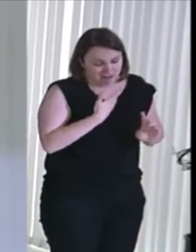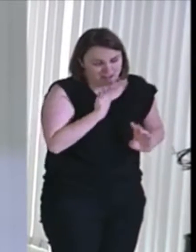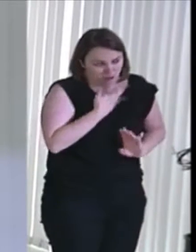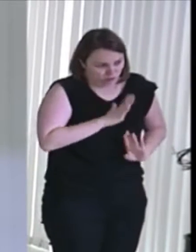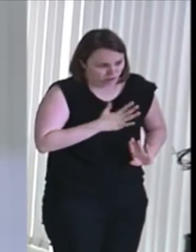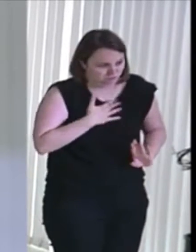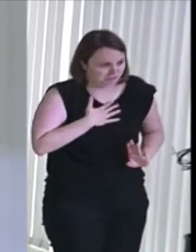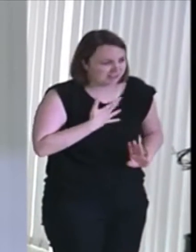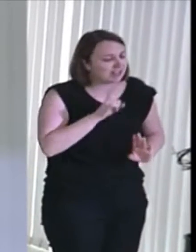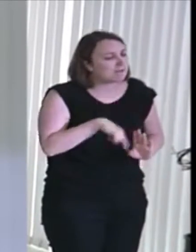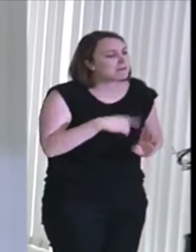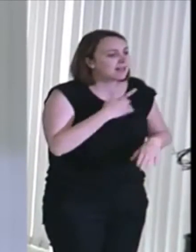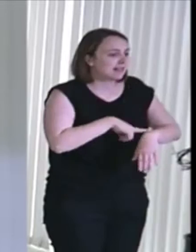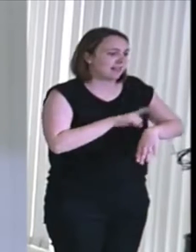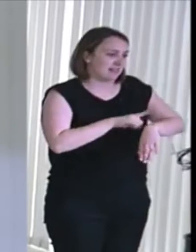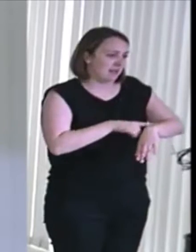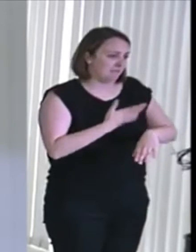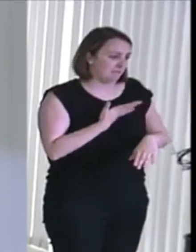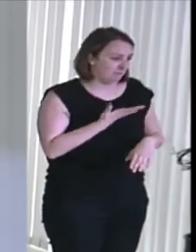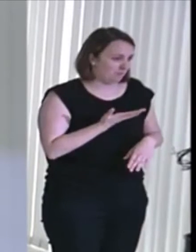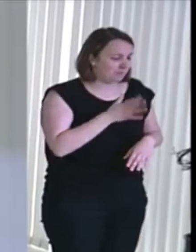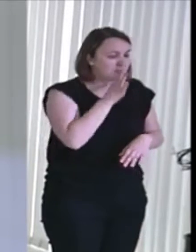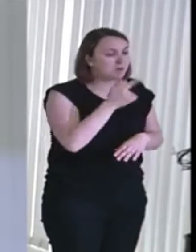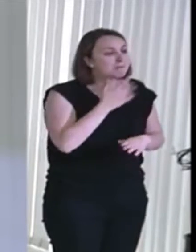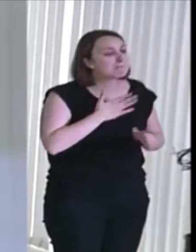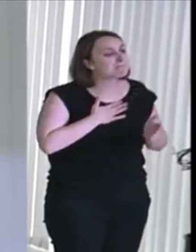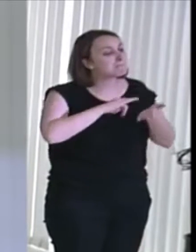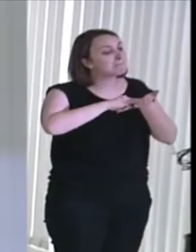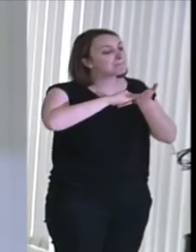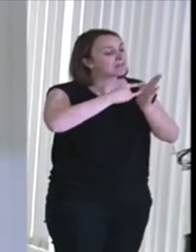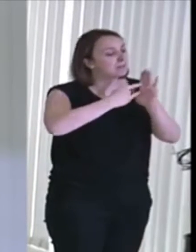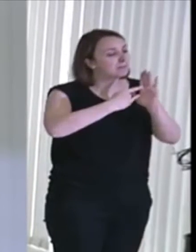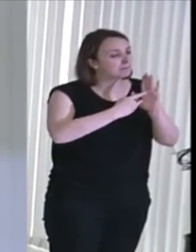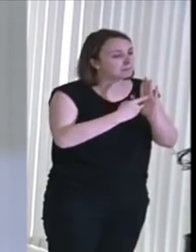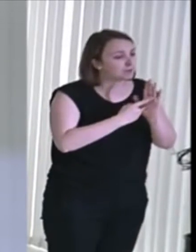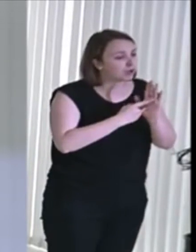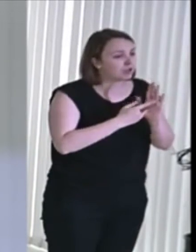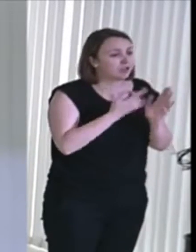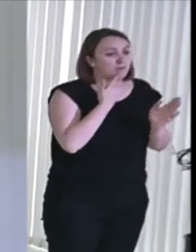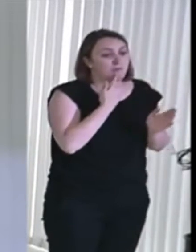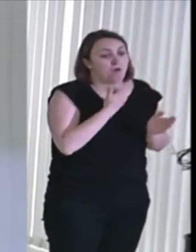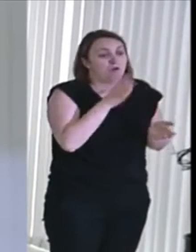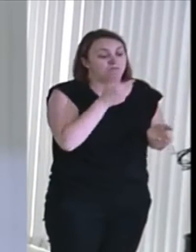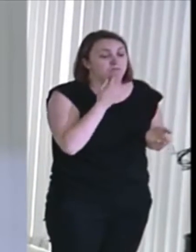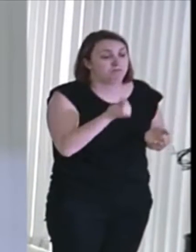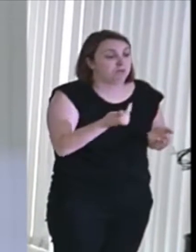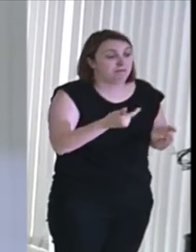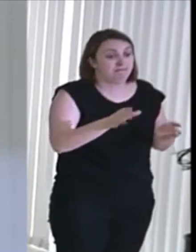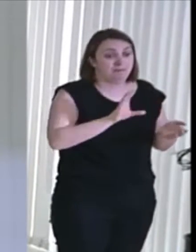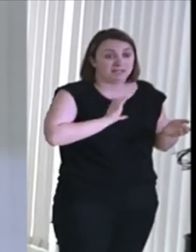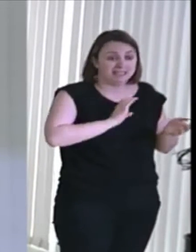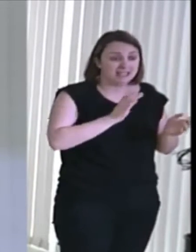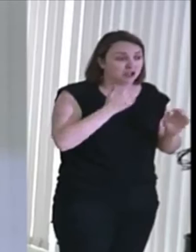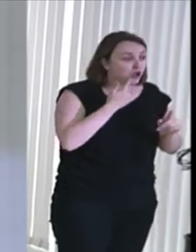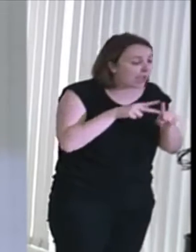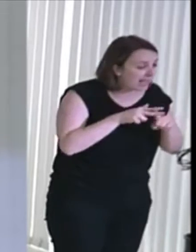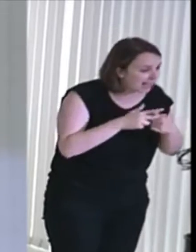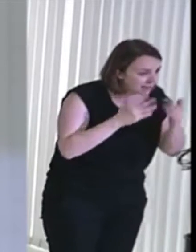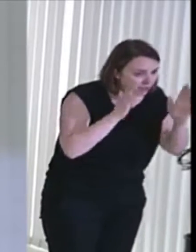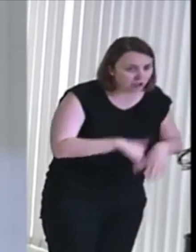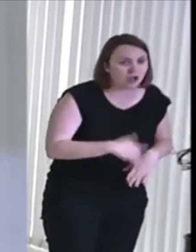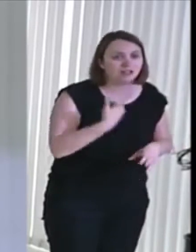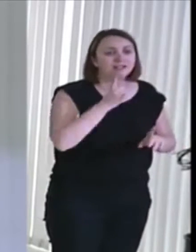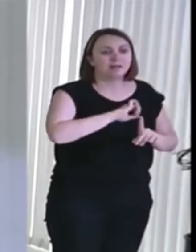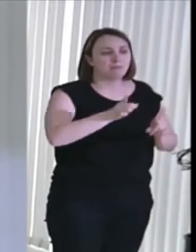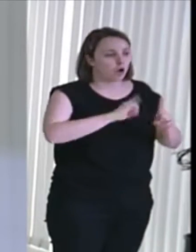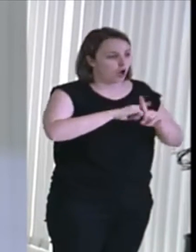de conocimiento, también de dedicación. Al principio mi proyecto no estaba monetizado porque yo no tenía tampoco las herramientas ni el nivel